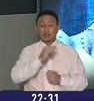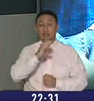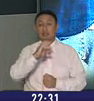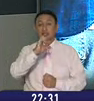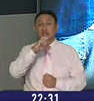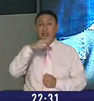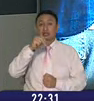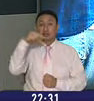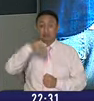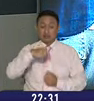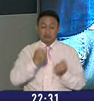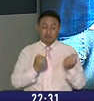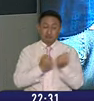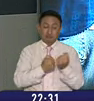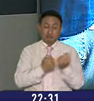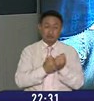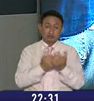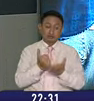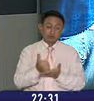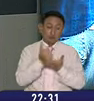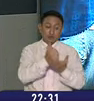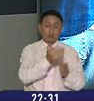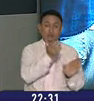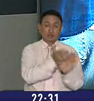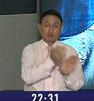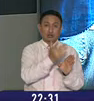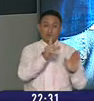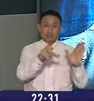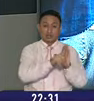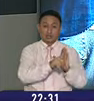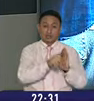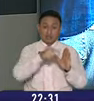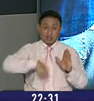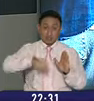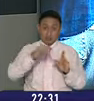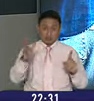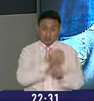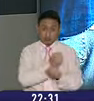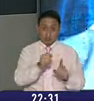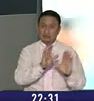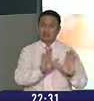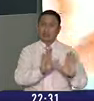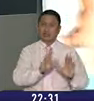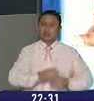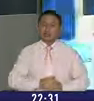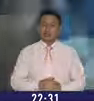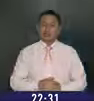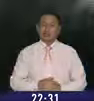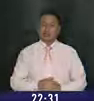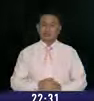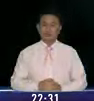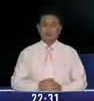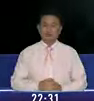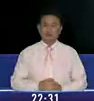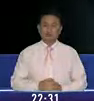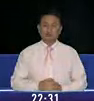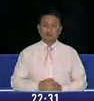brindan asistencia social, psicológica y legal para evitar más femicidios.